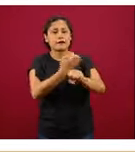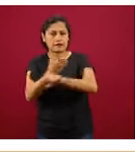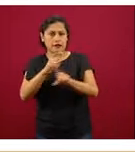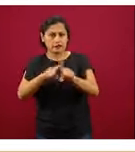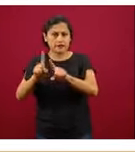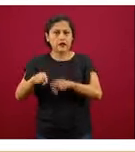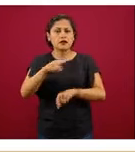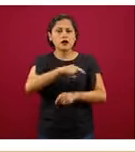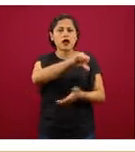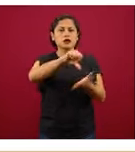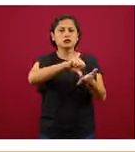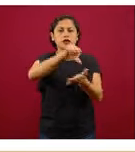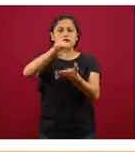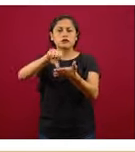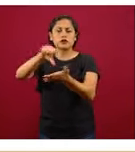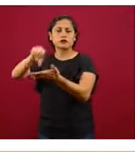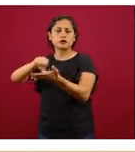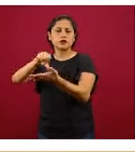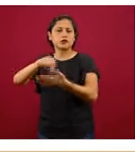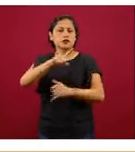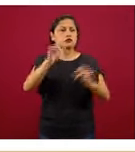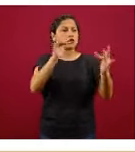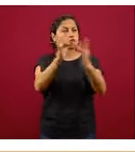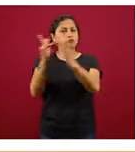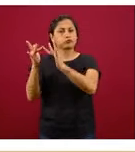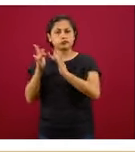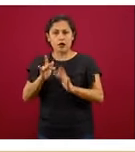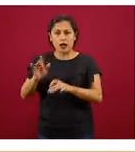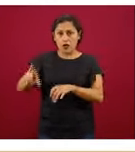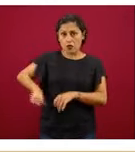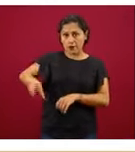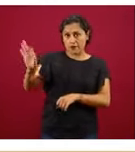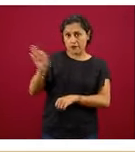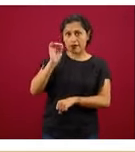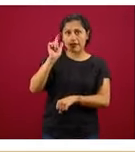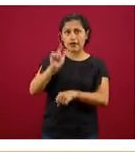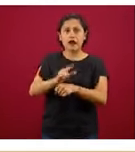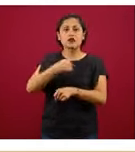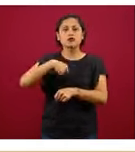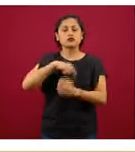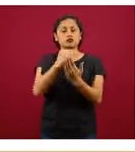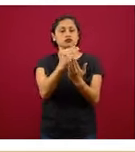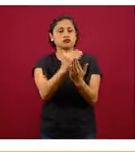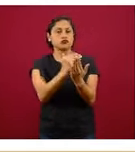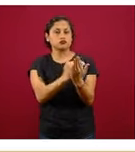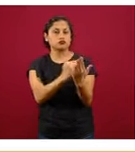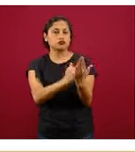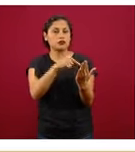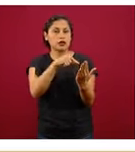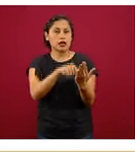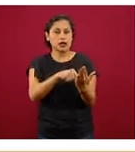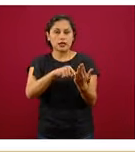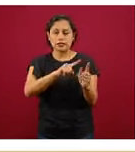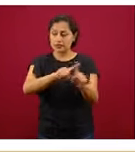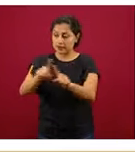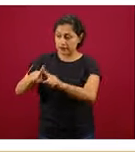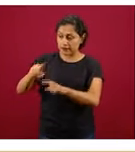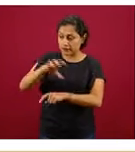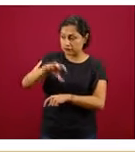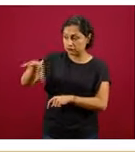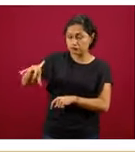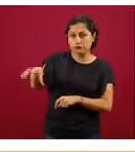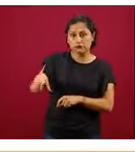atención telefónica, y desde la federación nosotros nos dimos a la tarea de sacar unos lineamientos que se revisaron por todo el sector